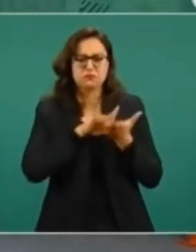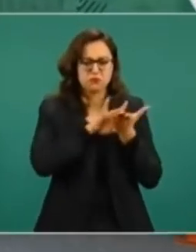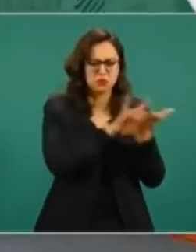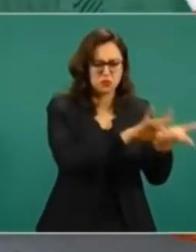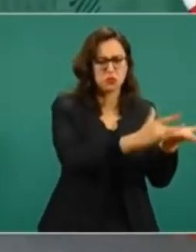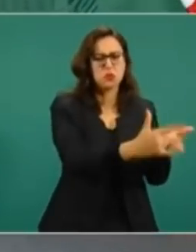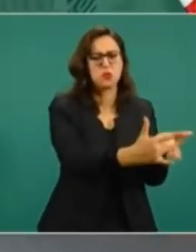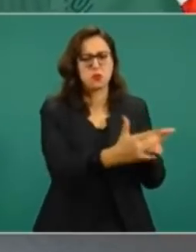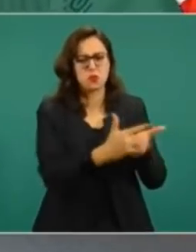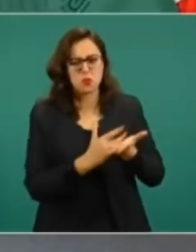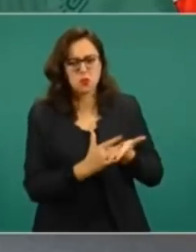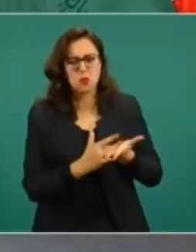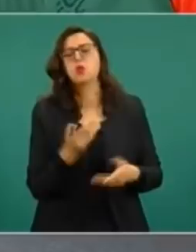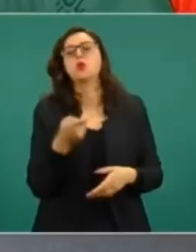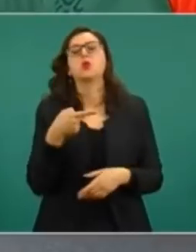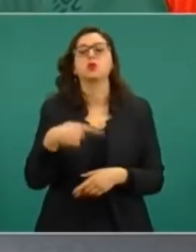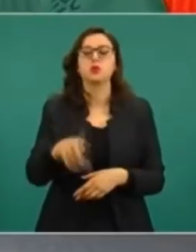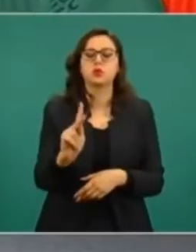pero